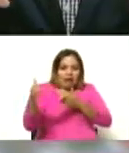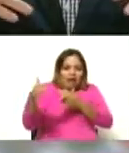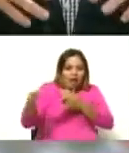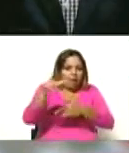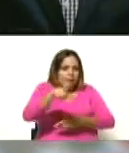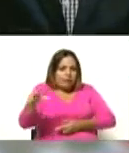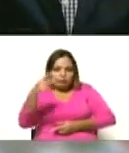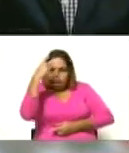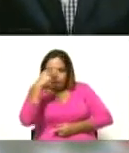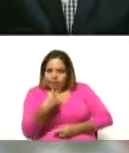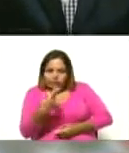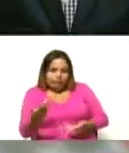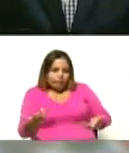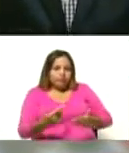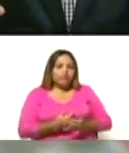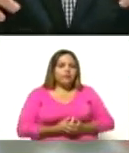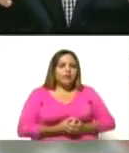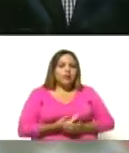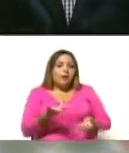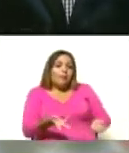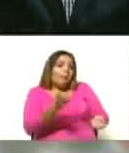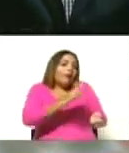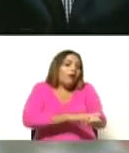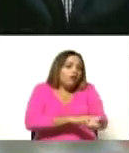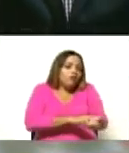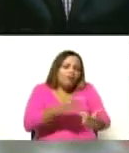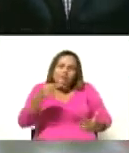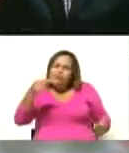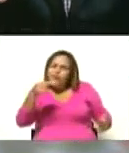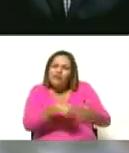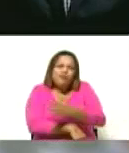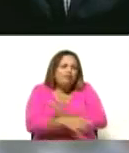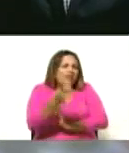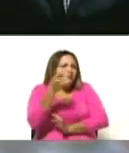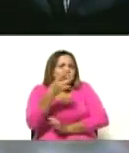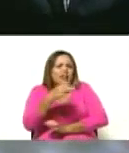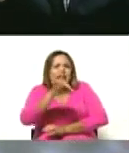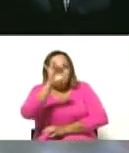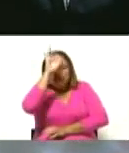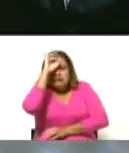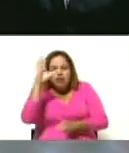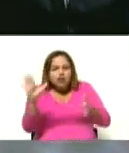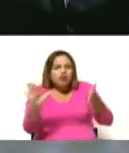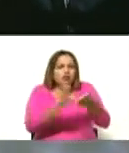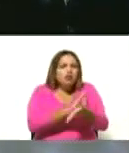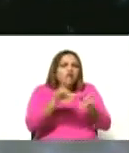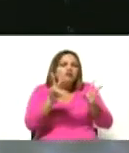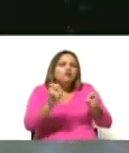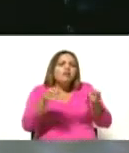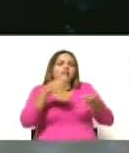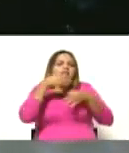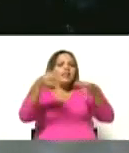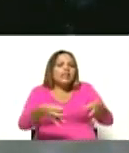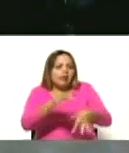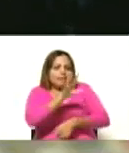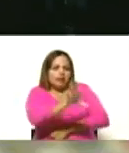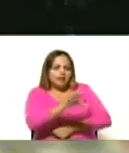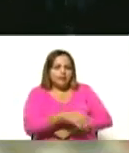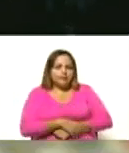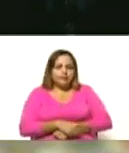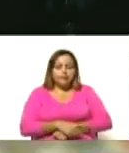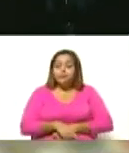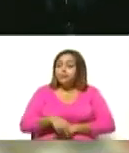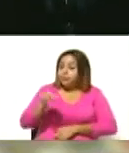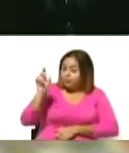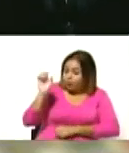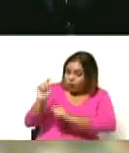Y lo que es más grave, una profunda ignorancia acerca de las nuevas realidades del país. Ahora bien, este